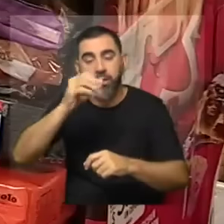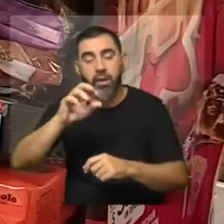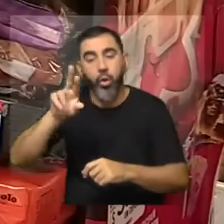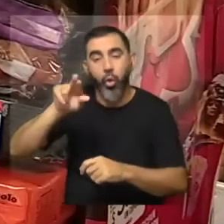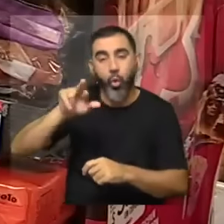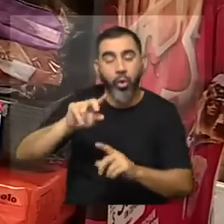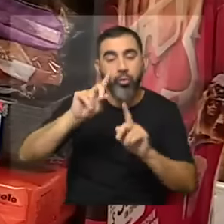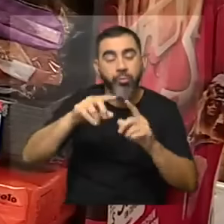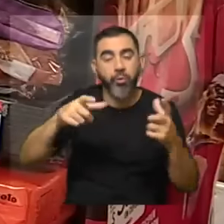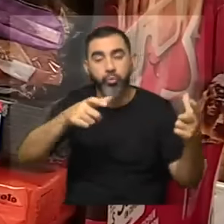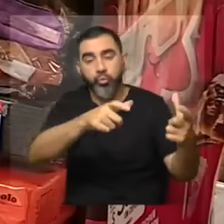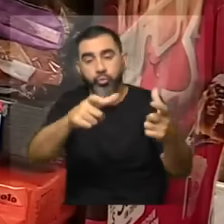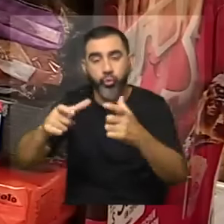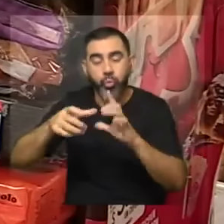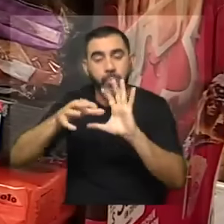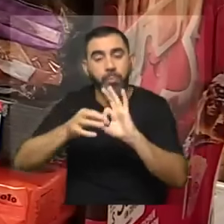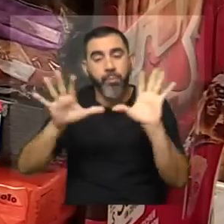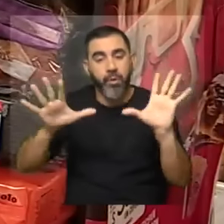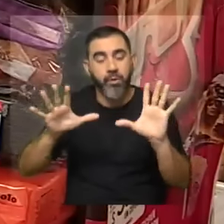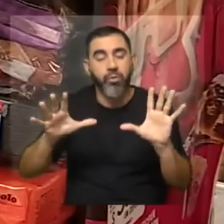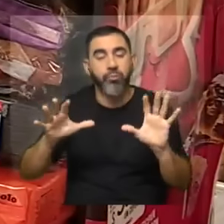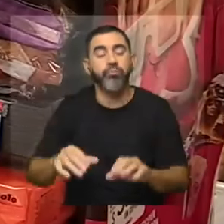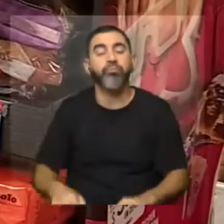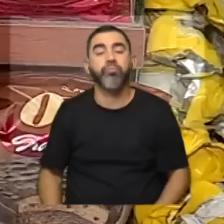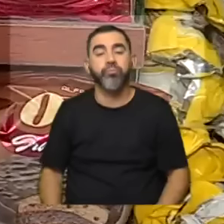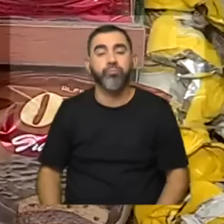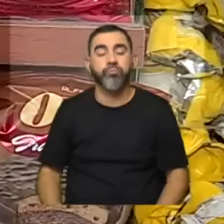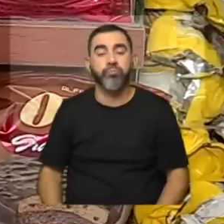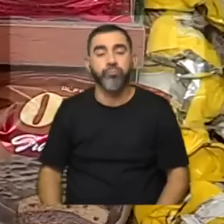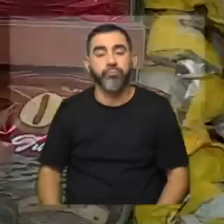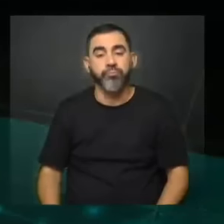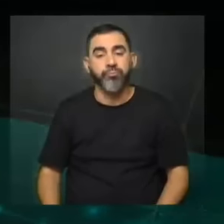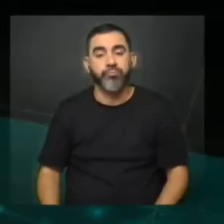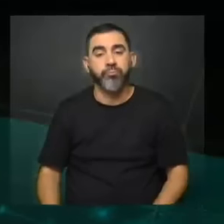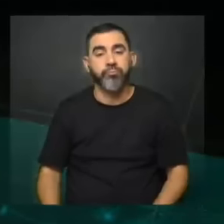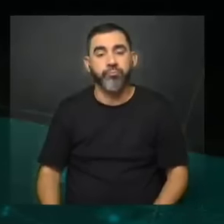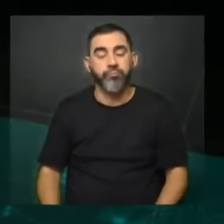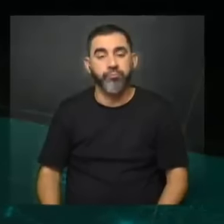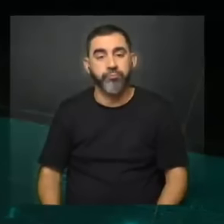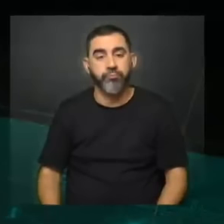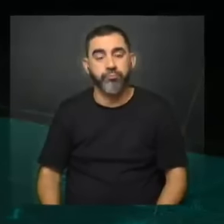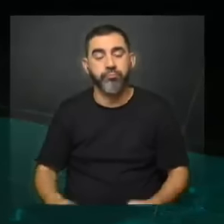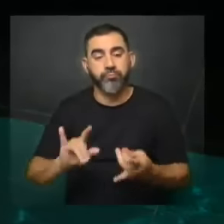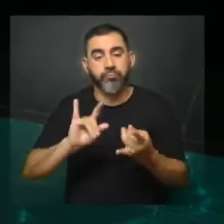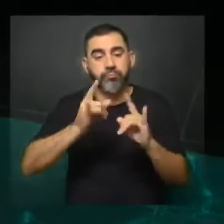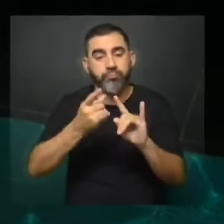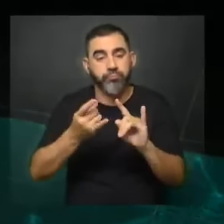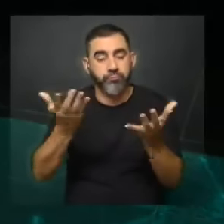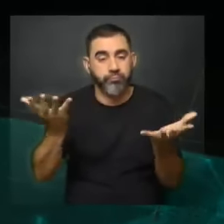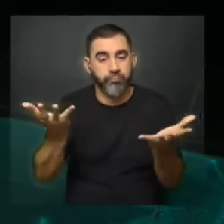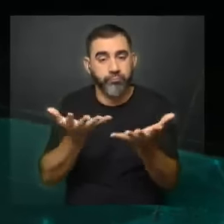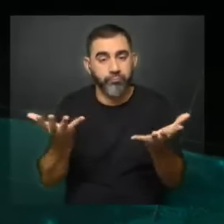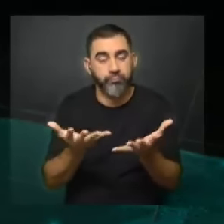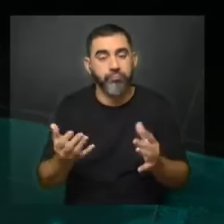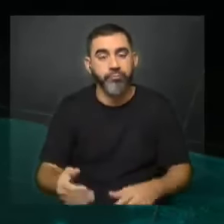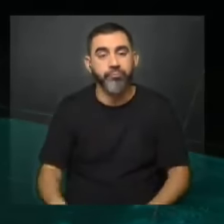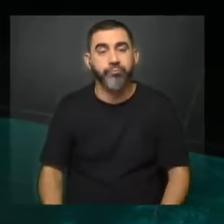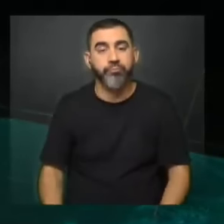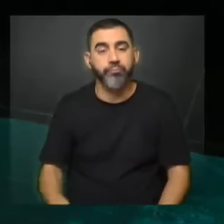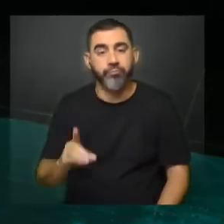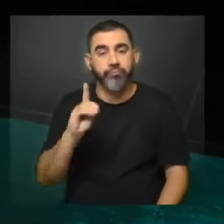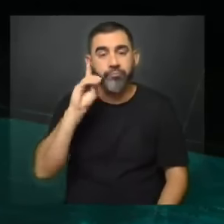además de supermercados independientes y autoservicios nos vamos al parlamento ahora porque ustedes el